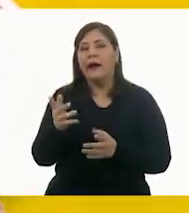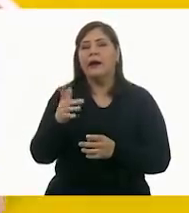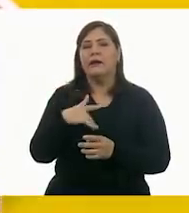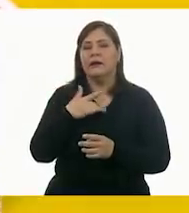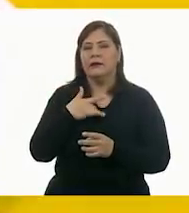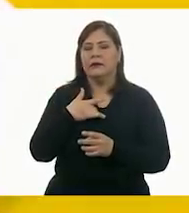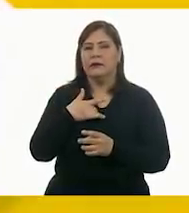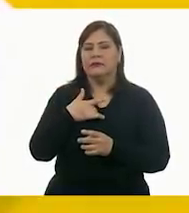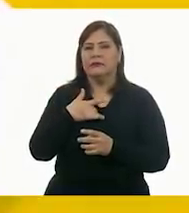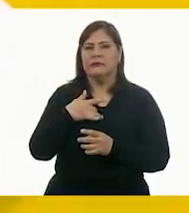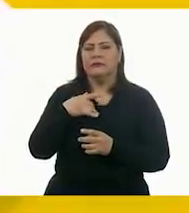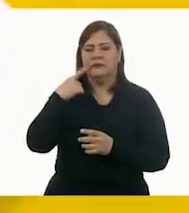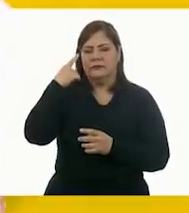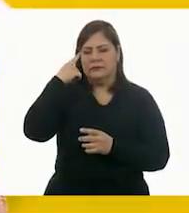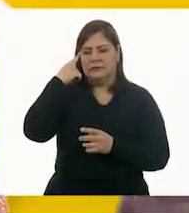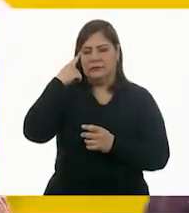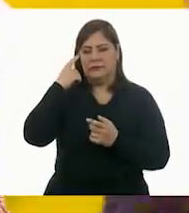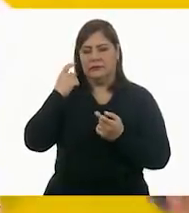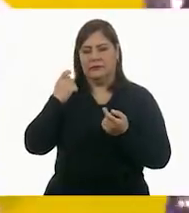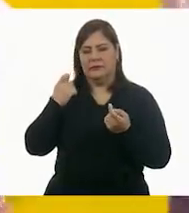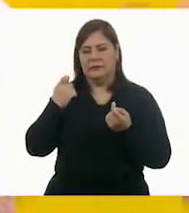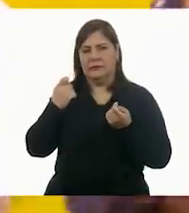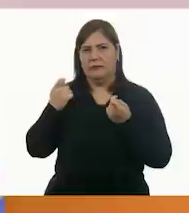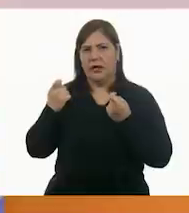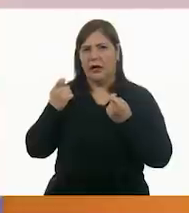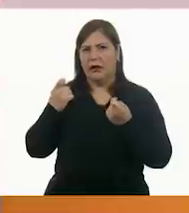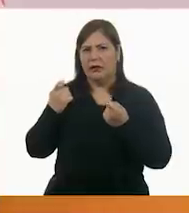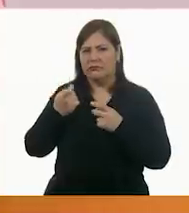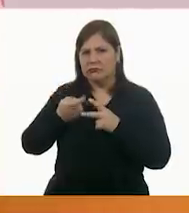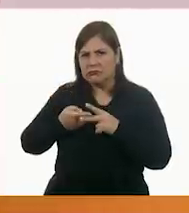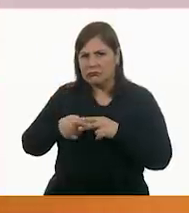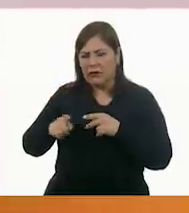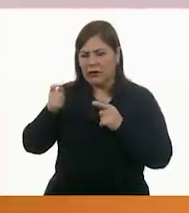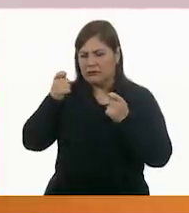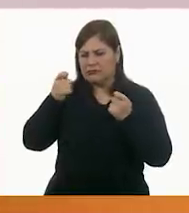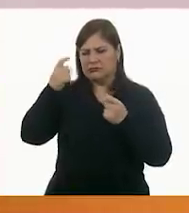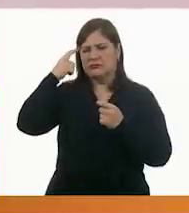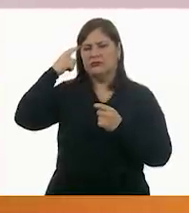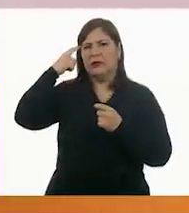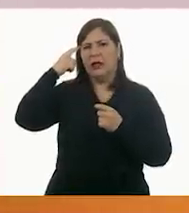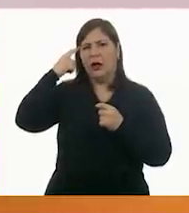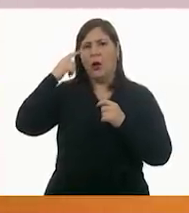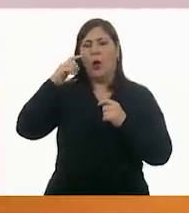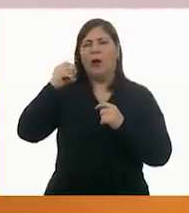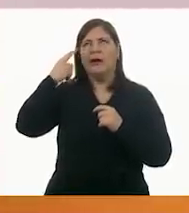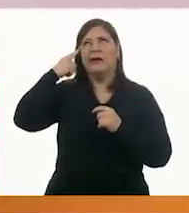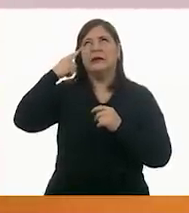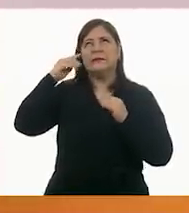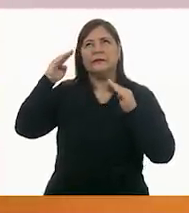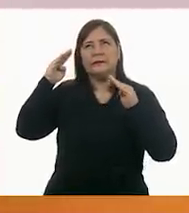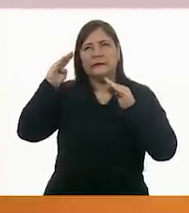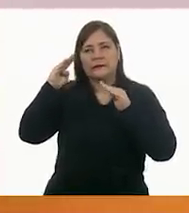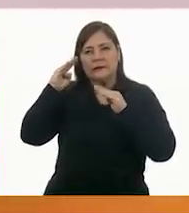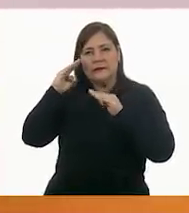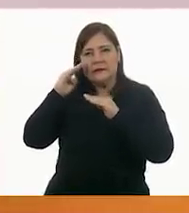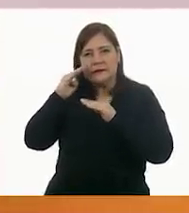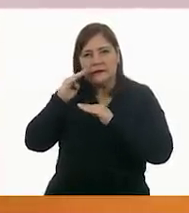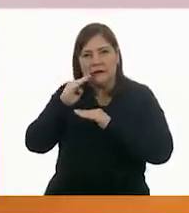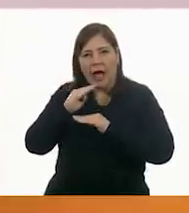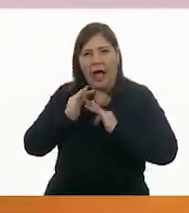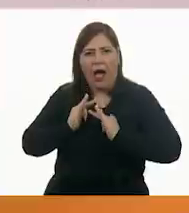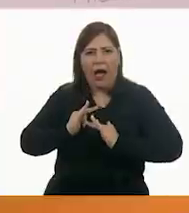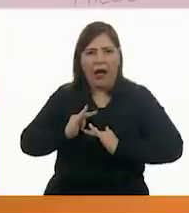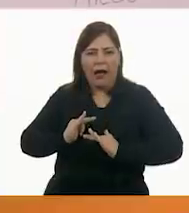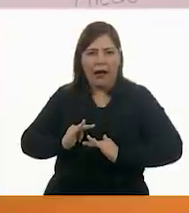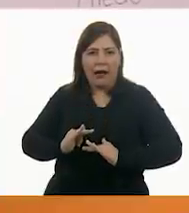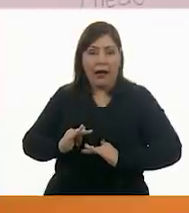empiezas a controlar o a buscar o encontrar la calma. A ver, ¿qué pasa